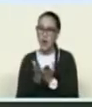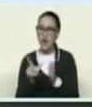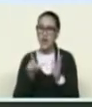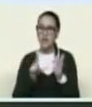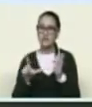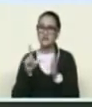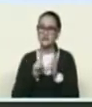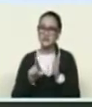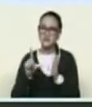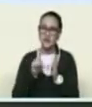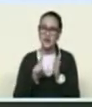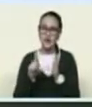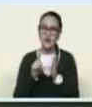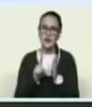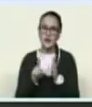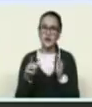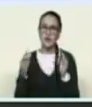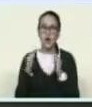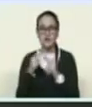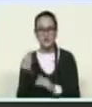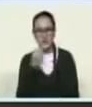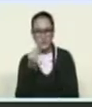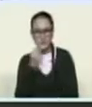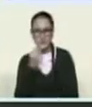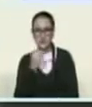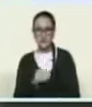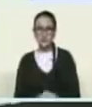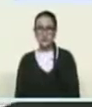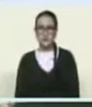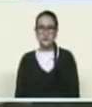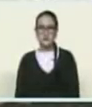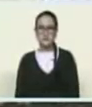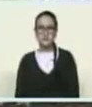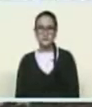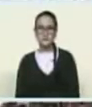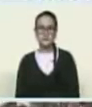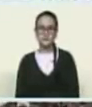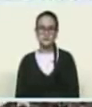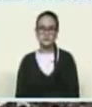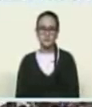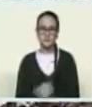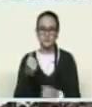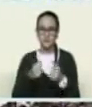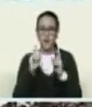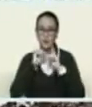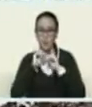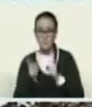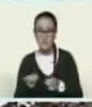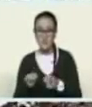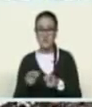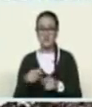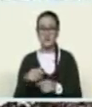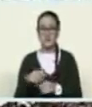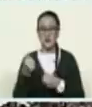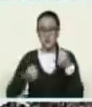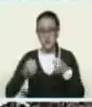liceo es la casa de alimentación la carretera autopista